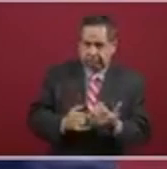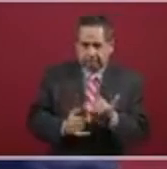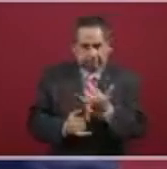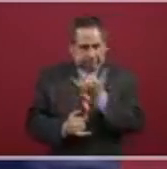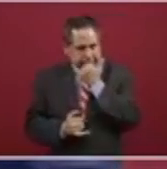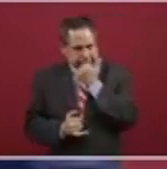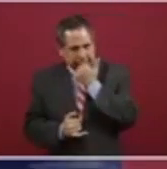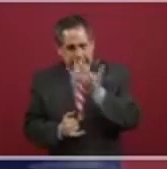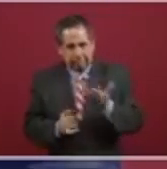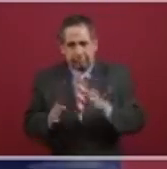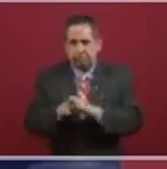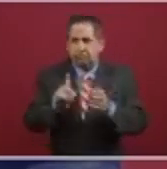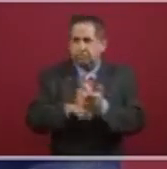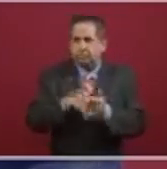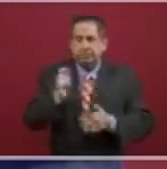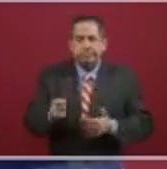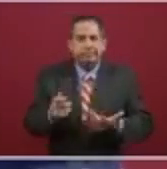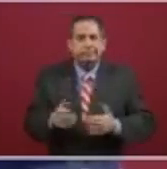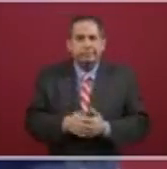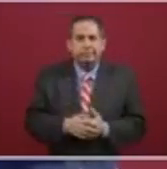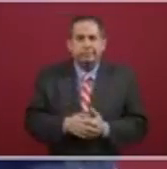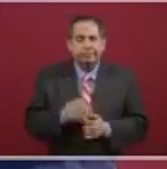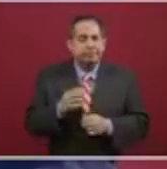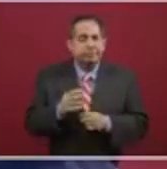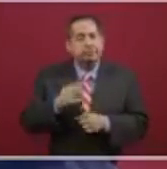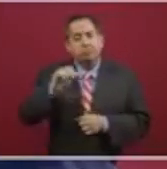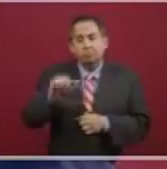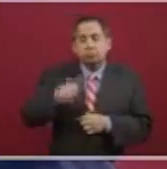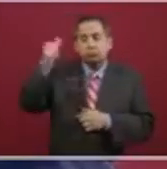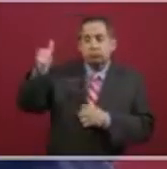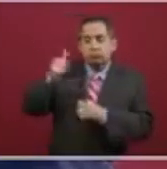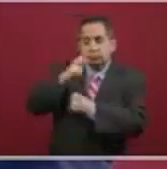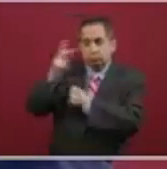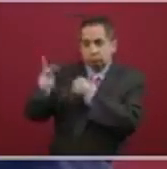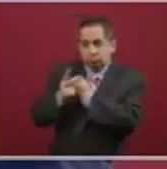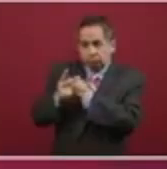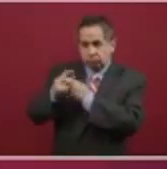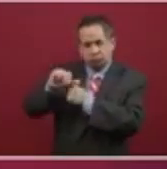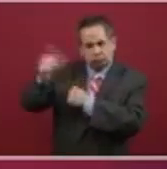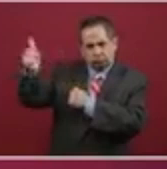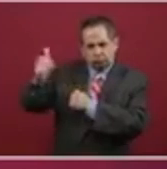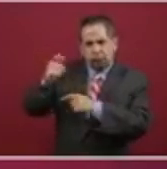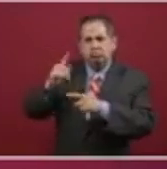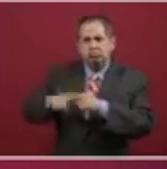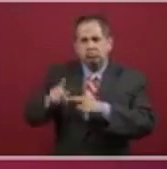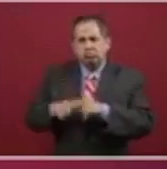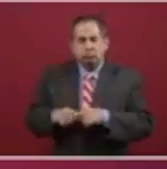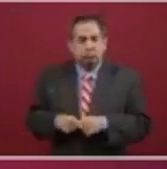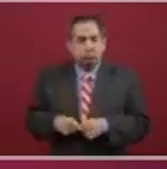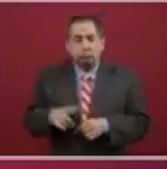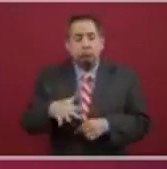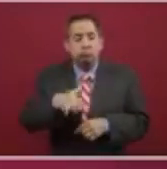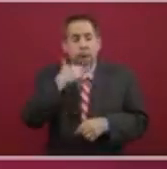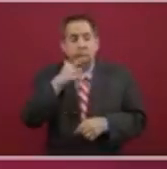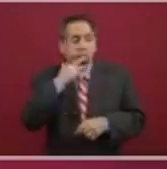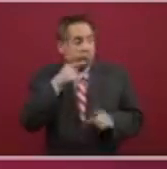¿Qué se ha logrado en otros países? Que se condene la